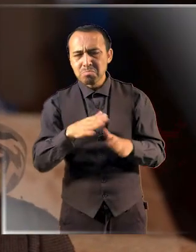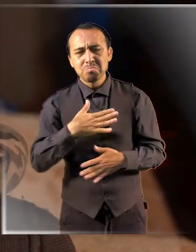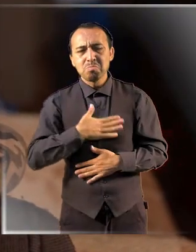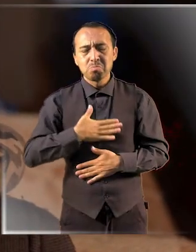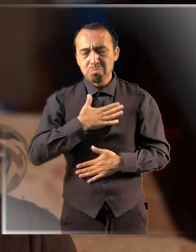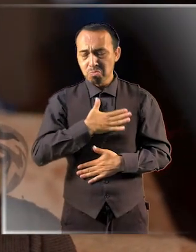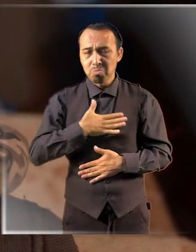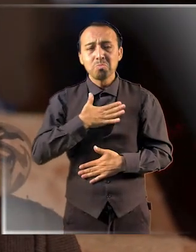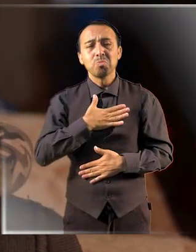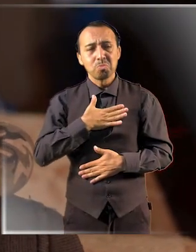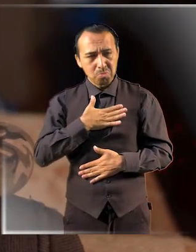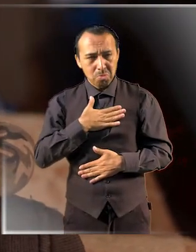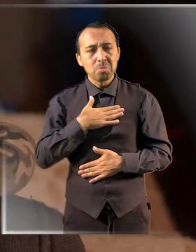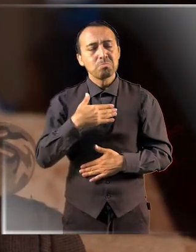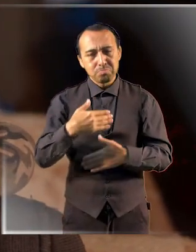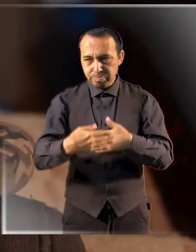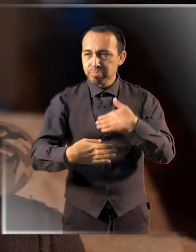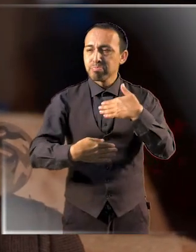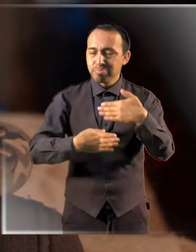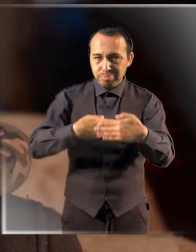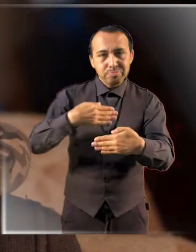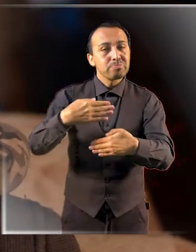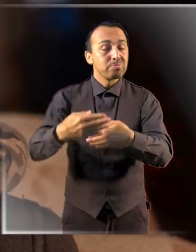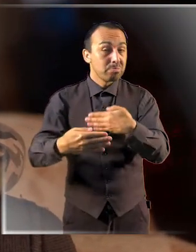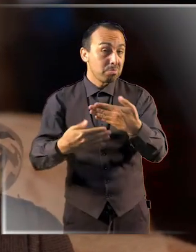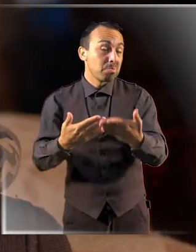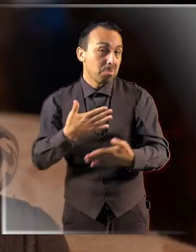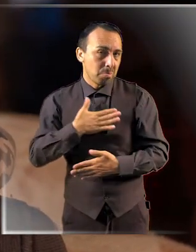me empezó a gustar más